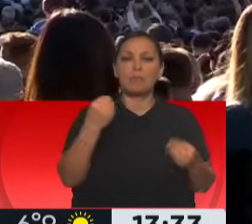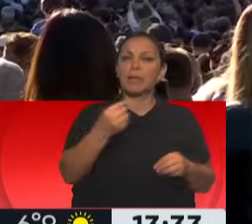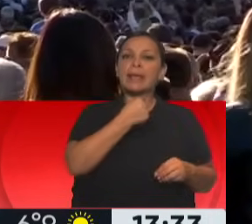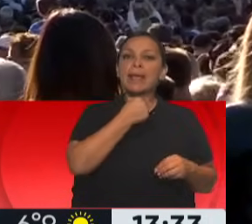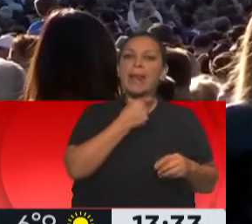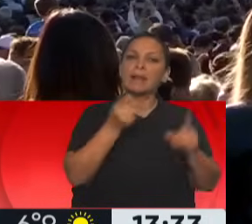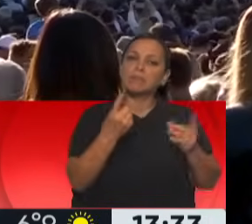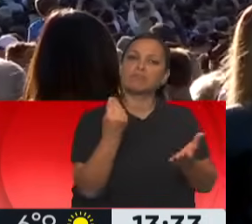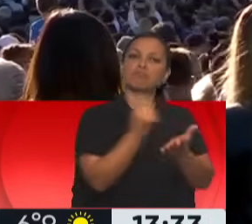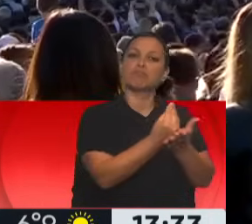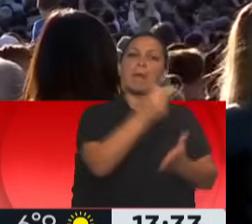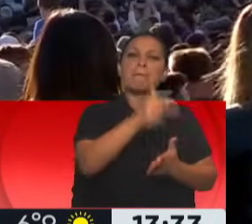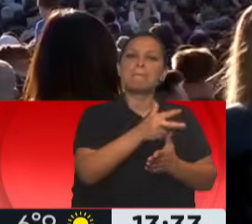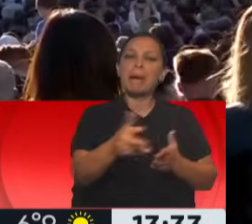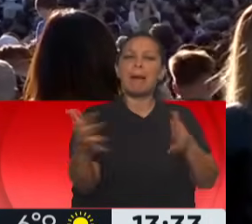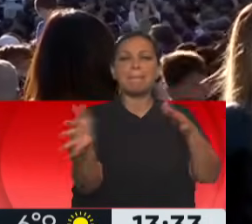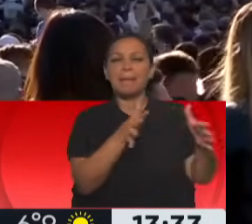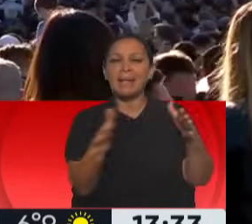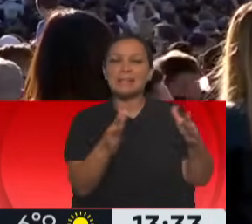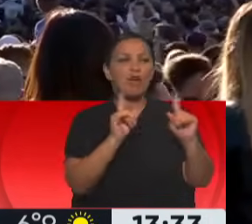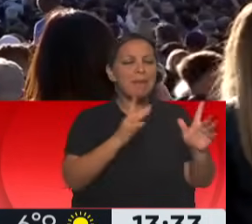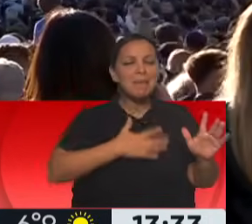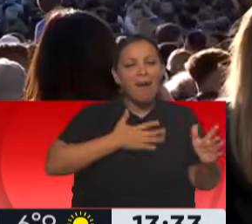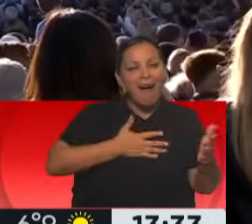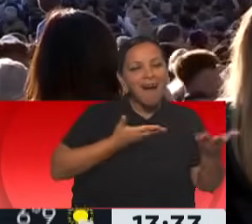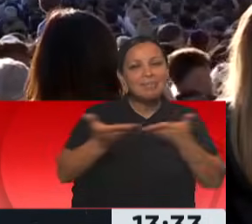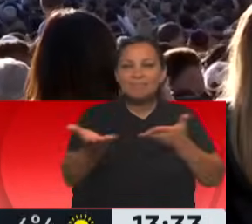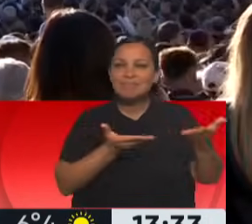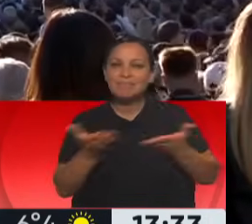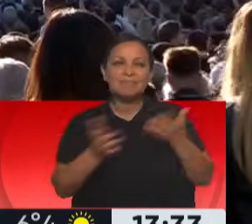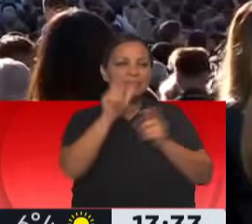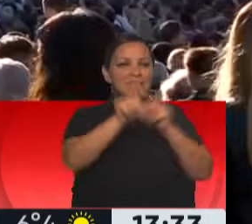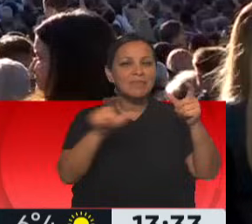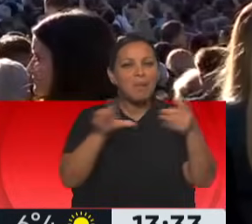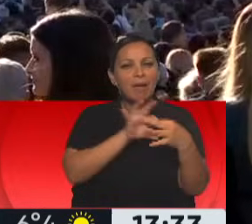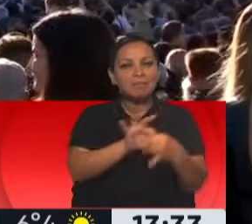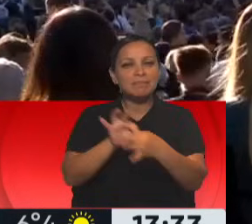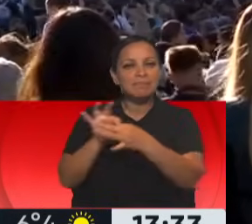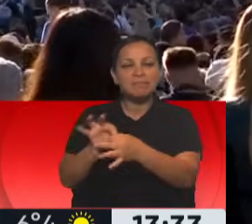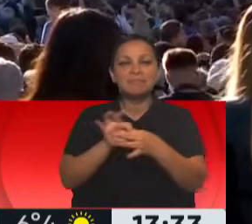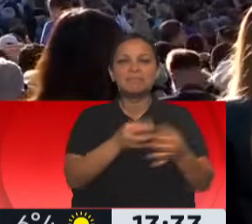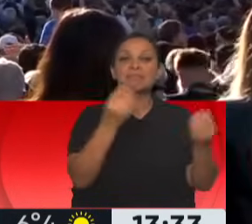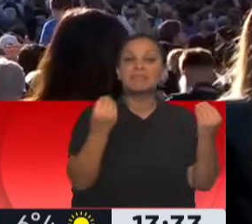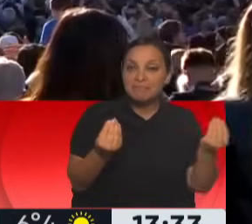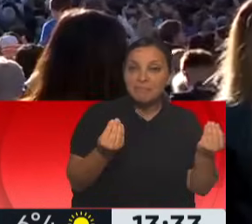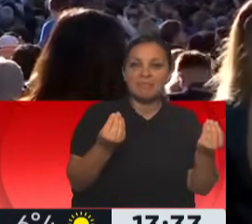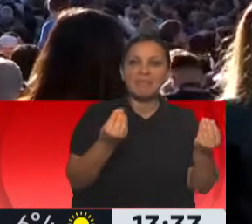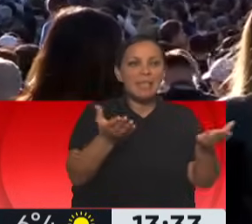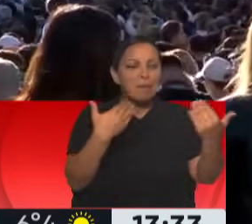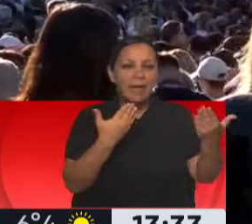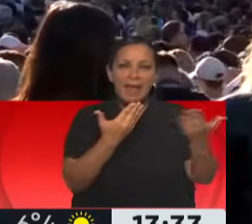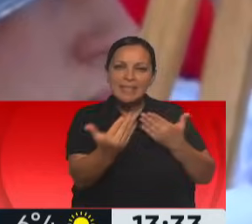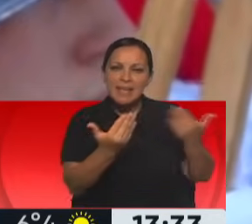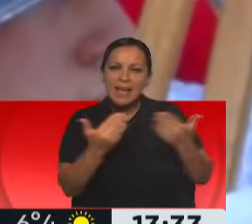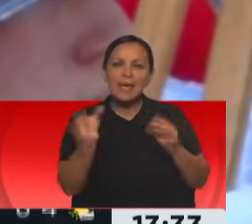papa carismático, un papa cercano a la gente, un papa que se toque, que se lo pueda tocar, que se le pueda acercar, o quieren un papa